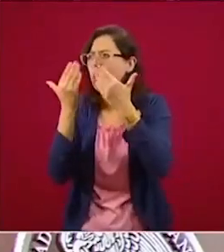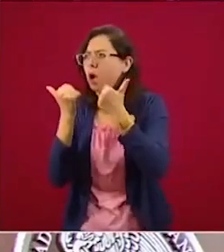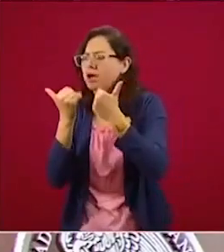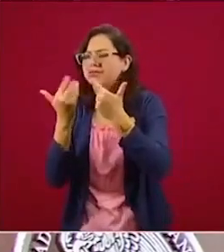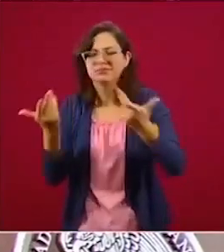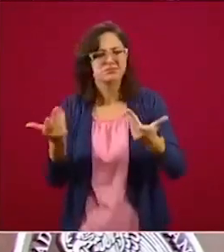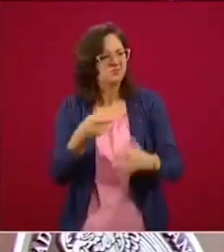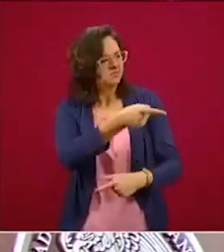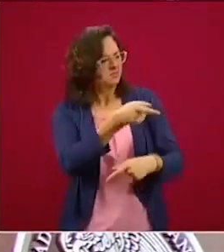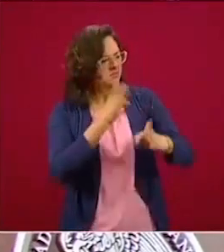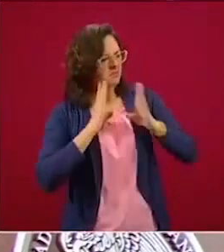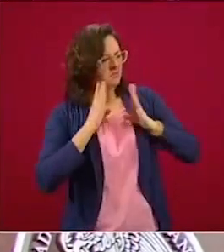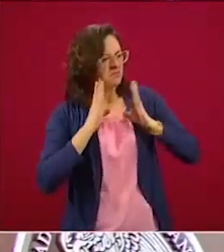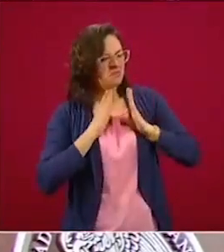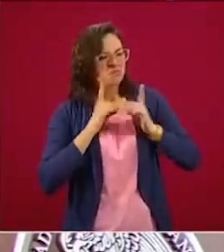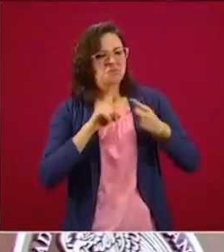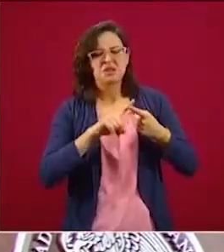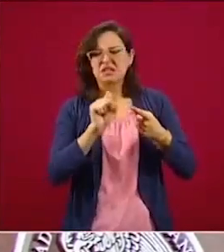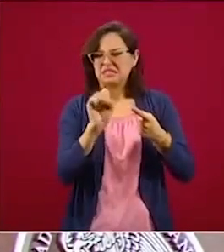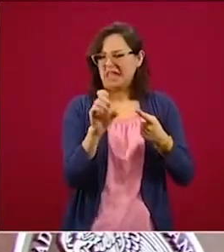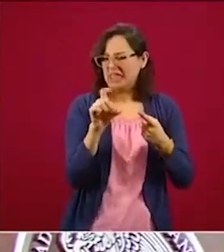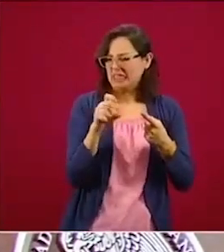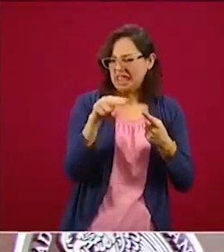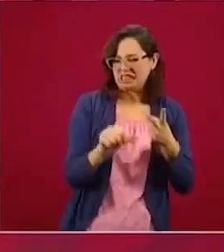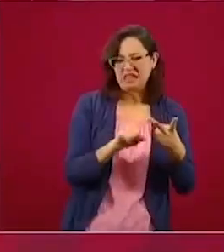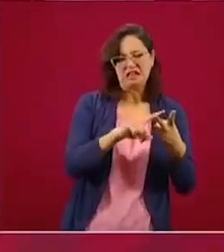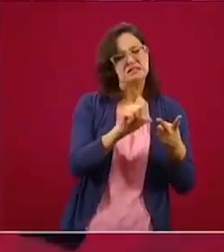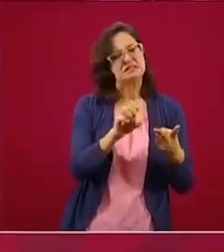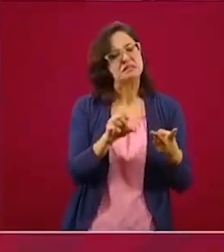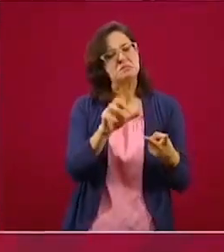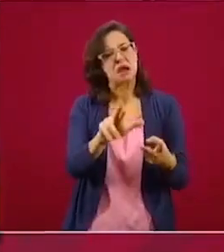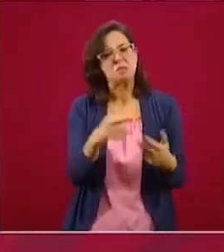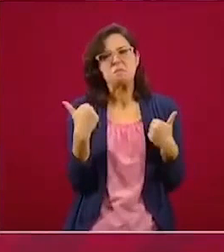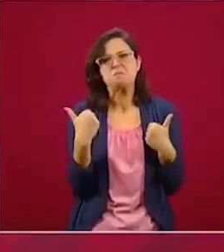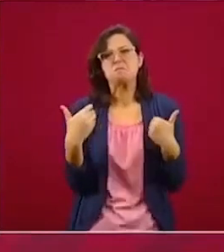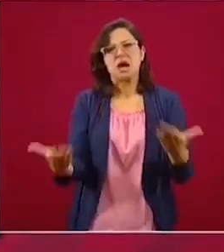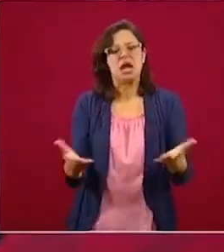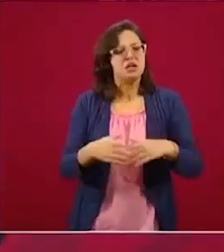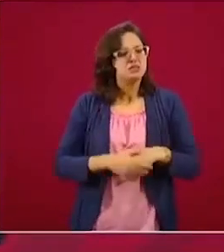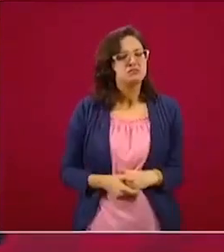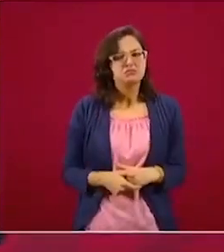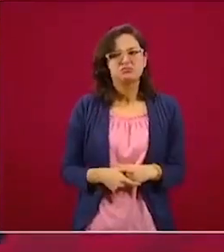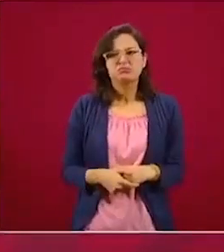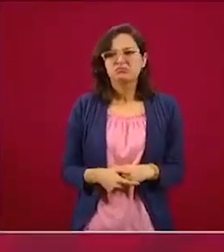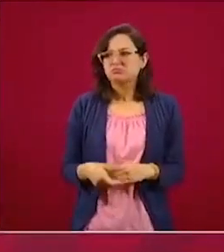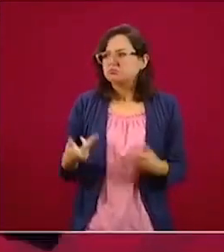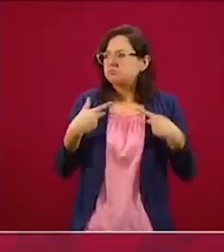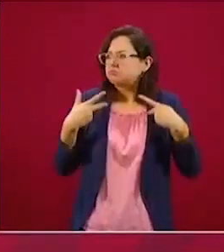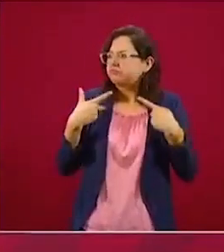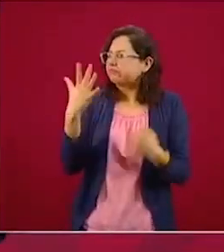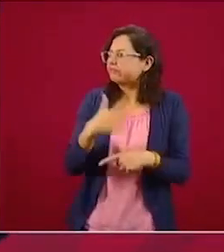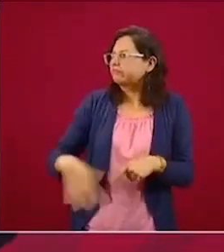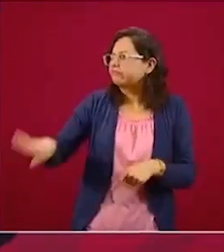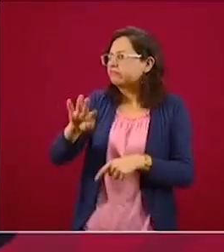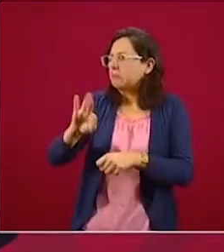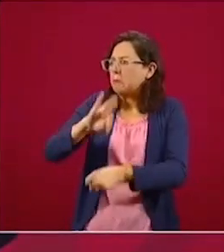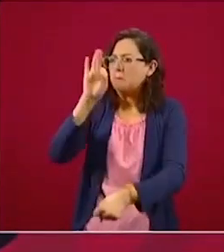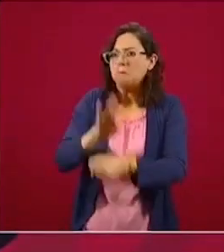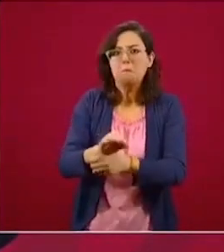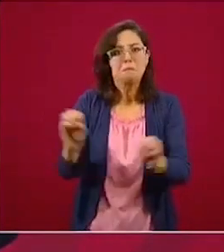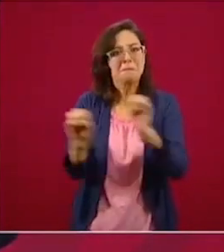se utilizaba para darle protección al pueblo que es lo más importante